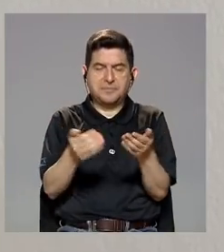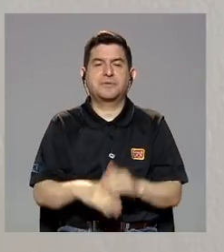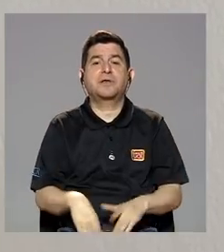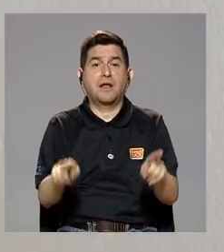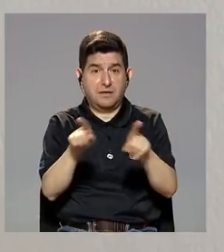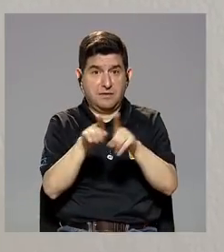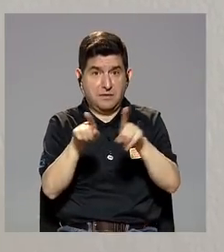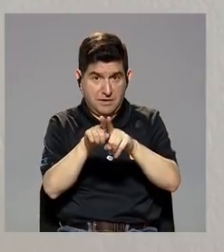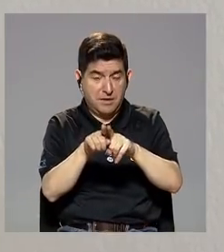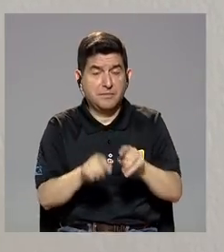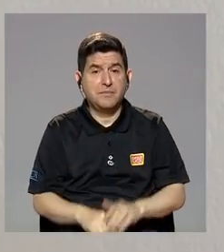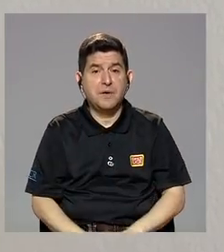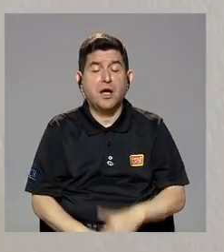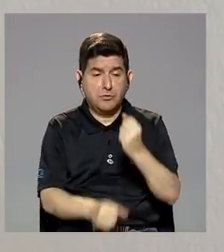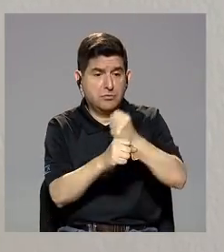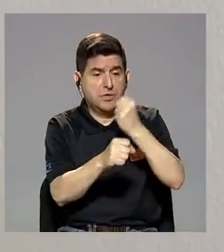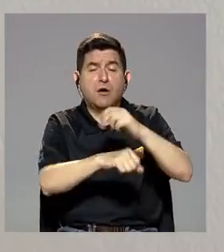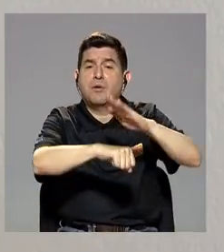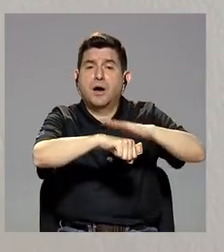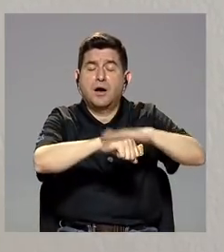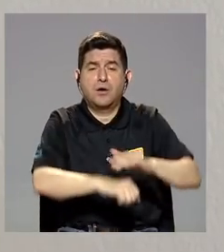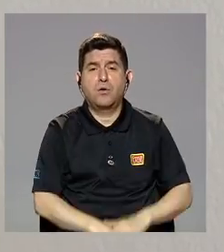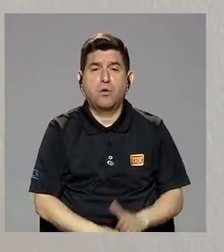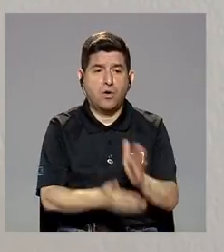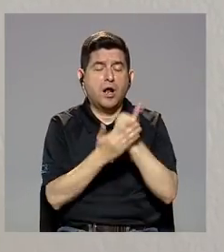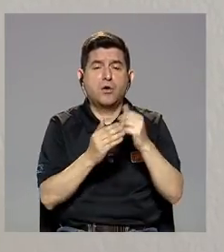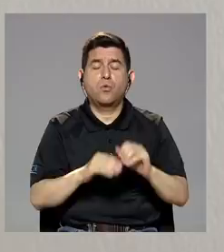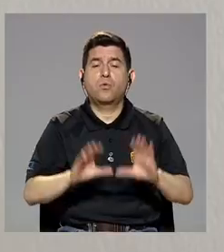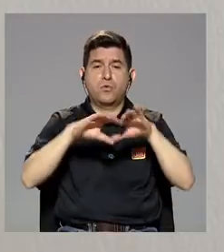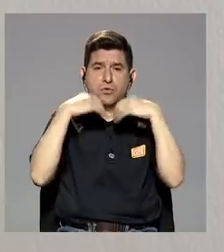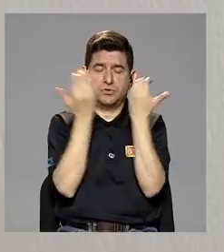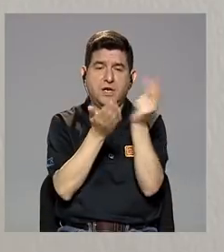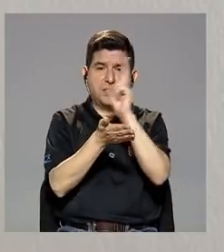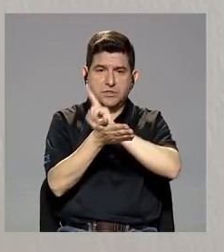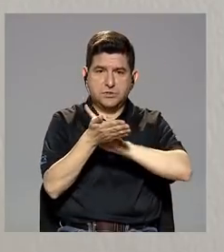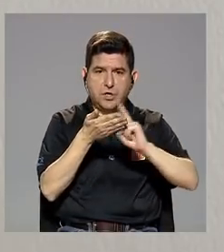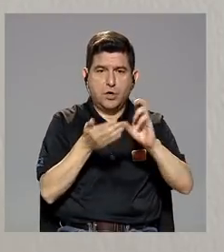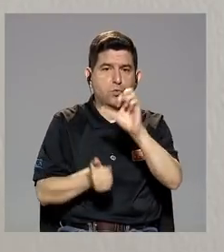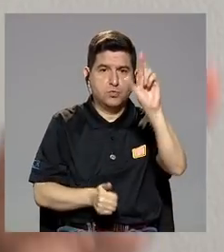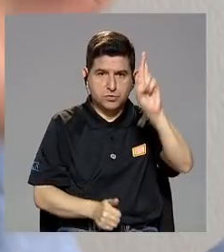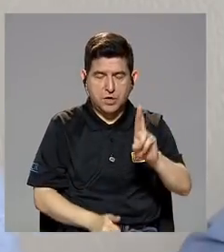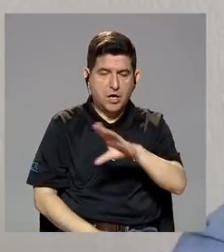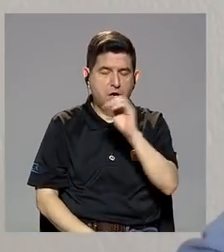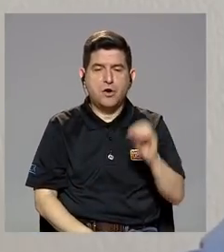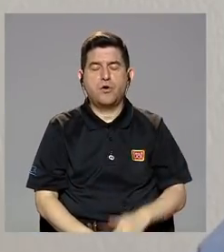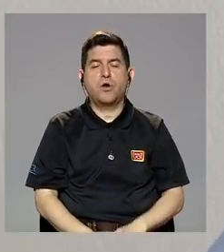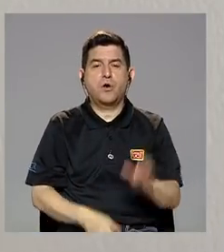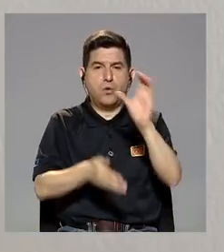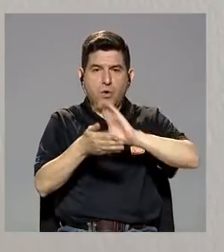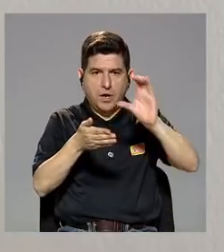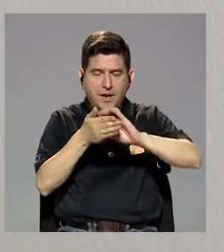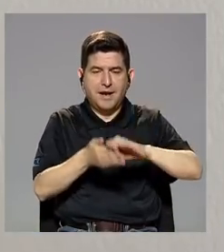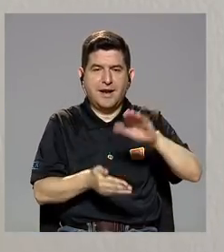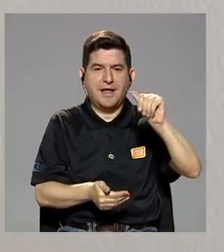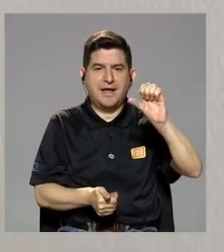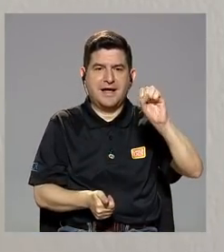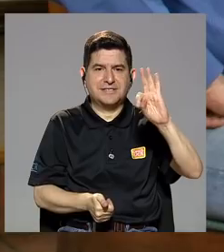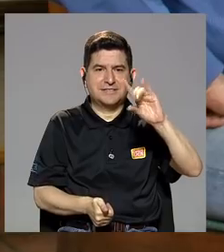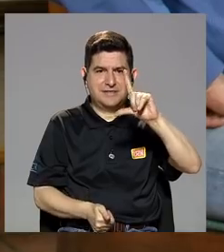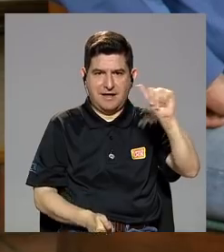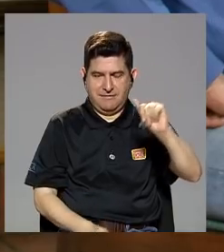puertas sino que les había dado trabajo muchos estaban dando clases en la universidad de costa rica o en el castilla en fin